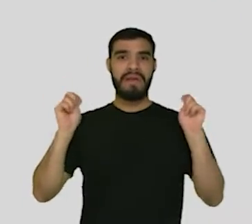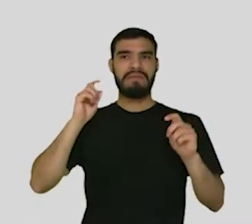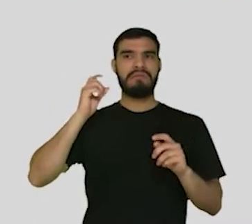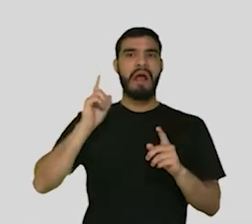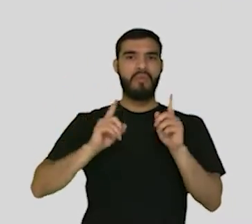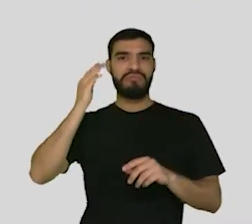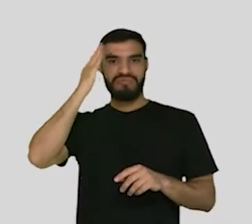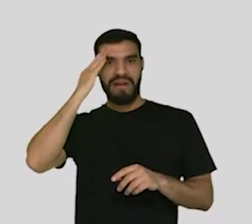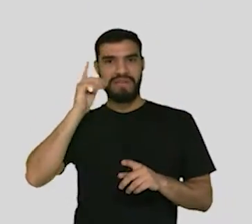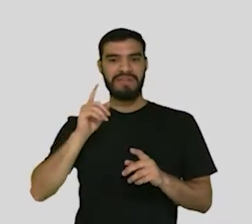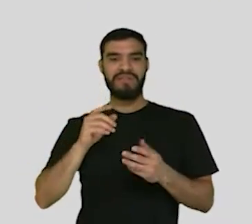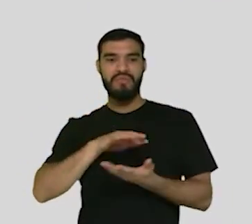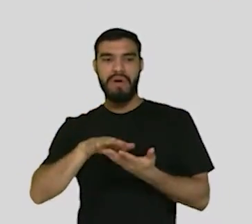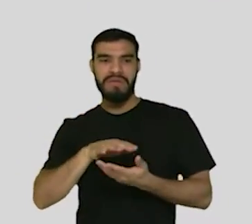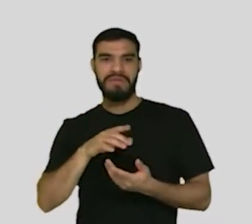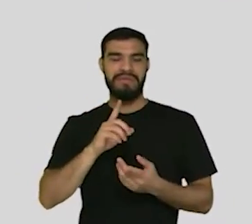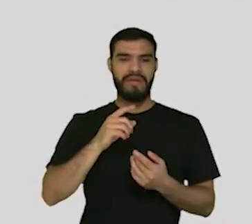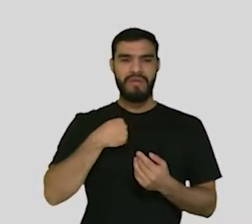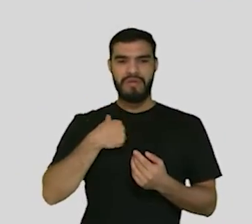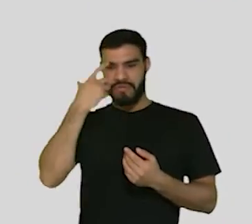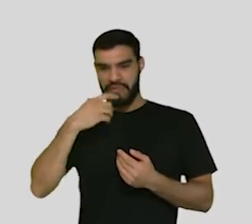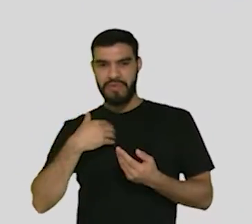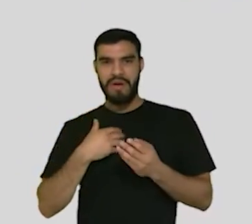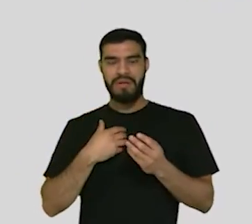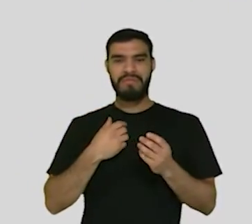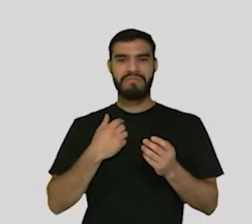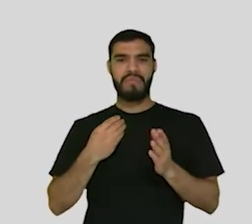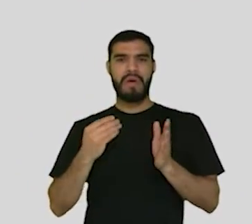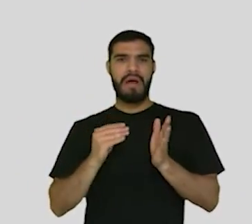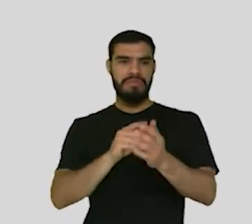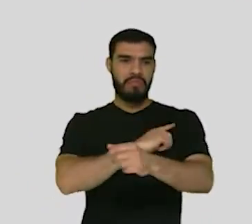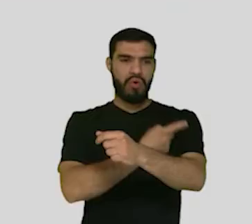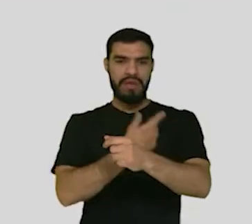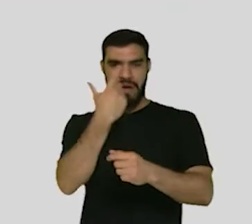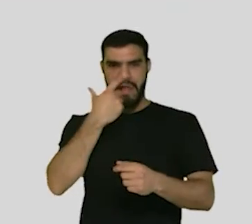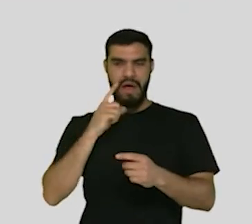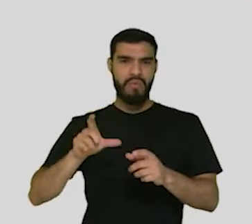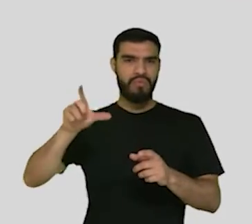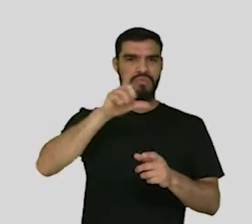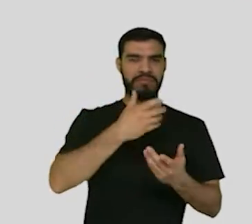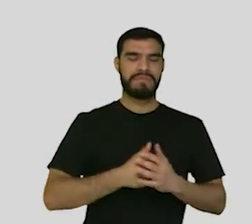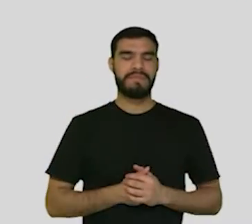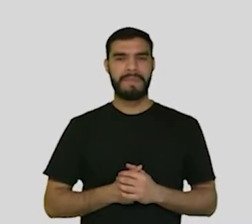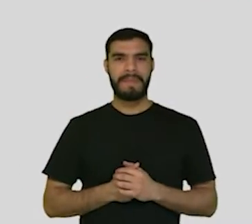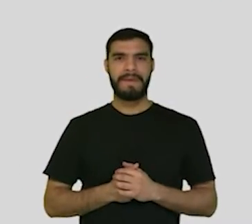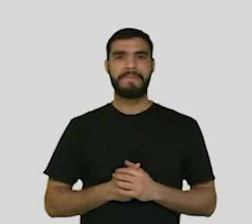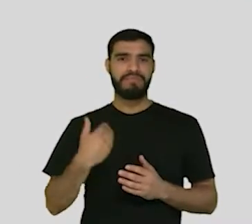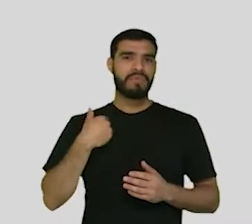inteligentes. Oye, por no, yepa. Oye, oye, hegui, y que a tu jangua esa pe. Y poca